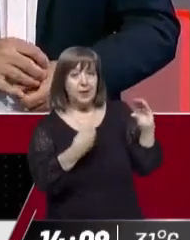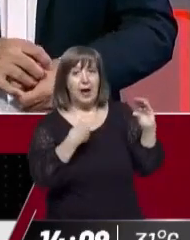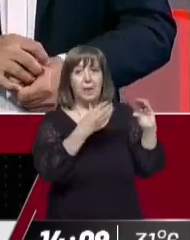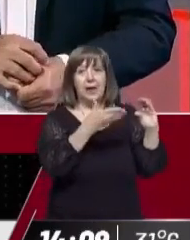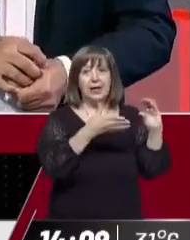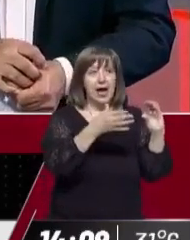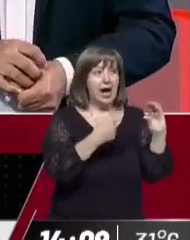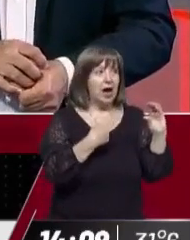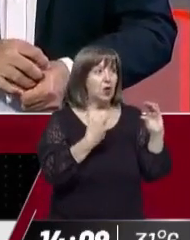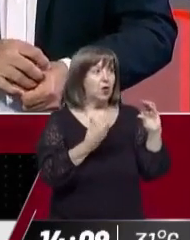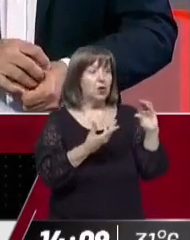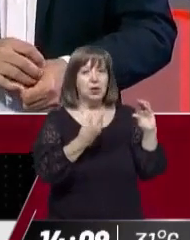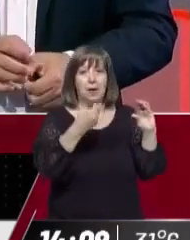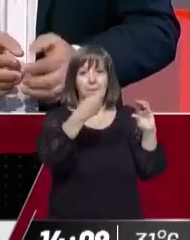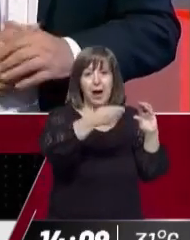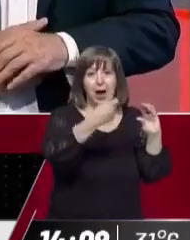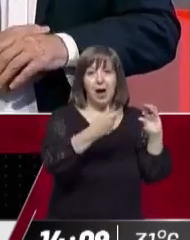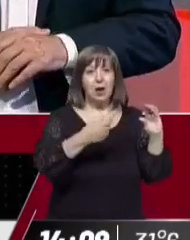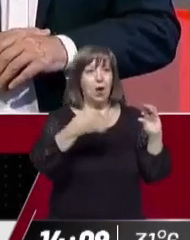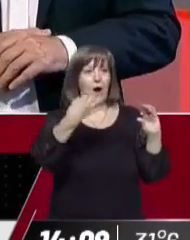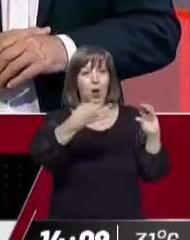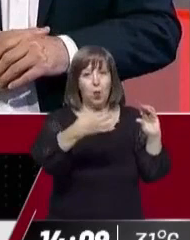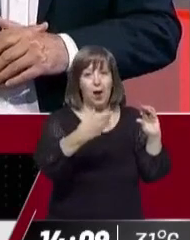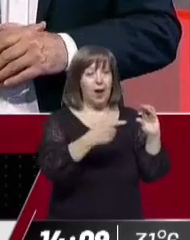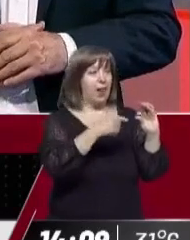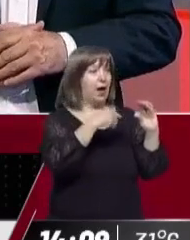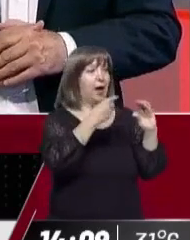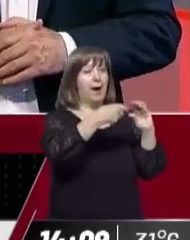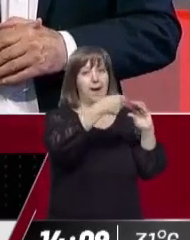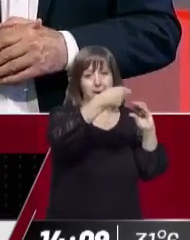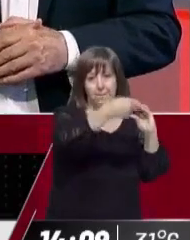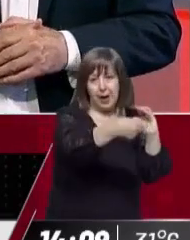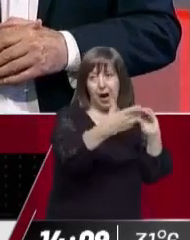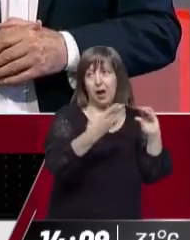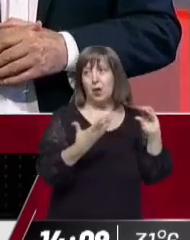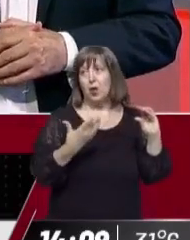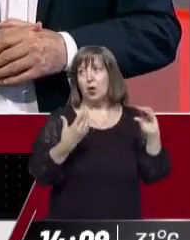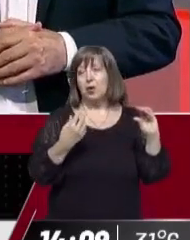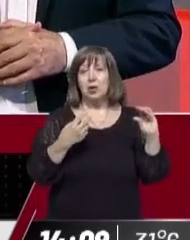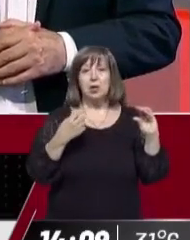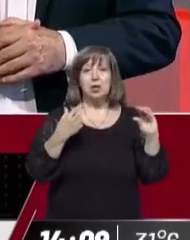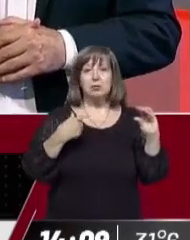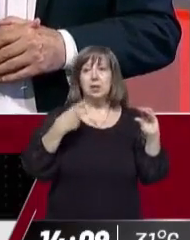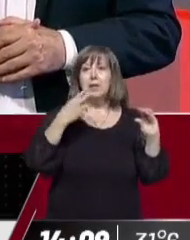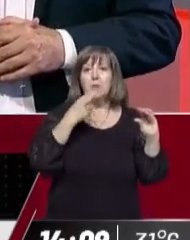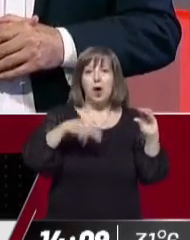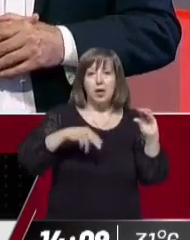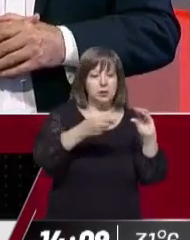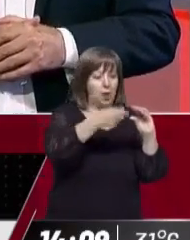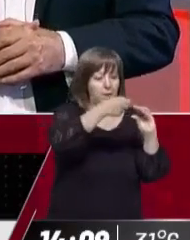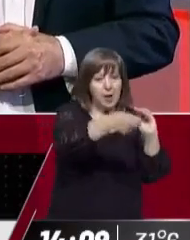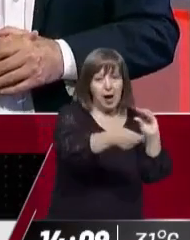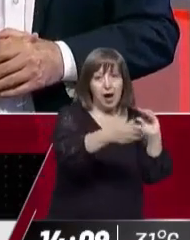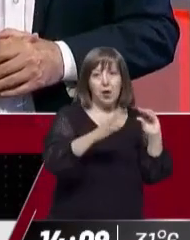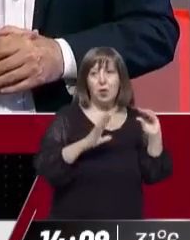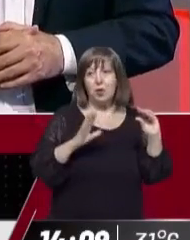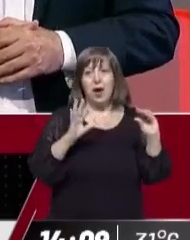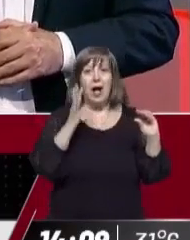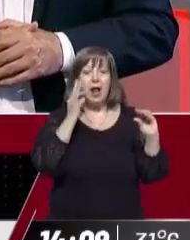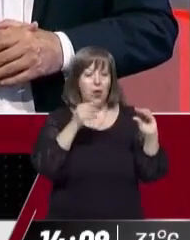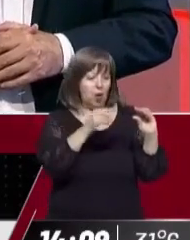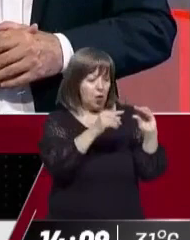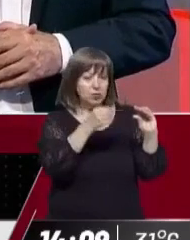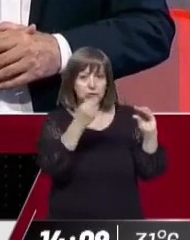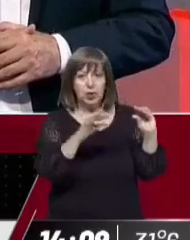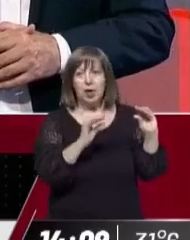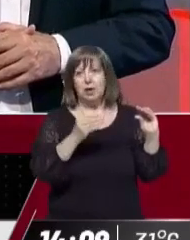bueno, es momento de sacarlo para afrontar la cuota de los chicos de la escuela, para poder llevar o mantener parte de la vida que se mantenía hasta el año pasado.